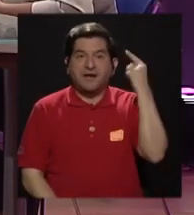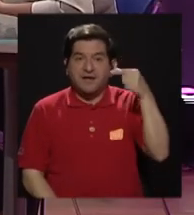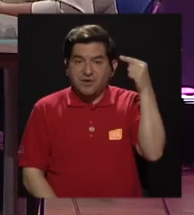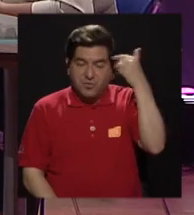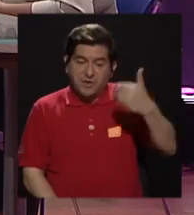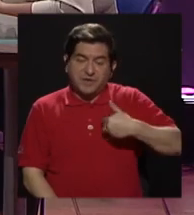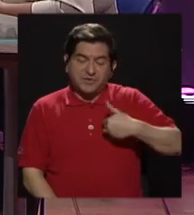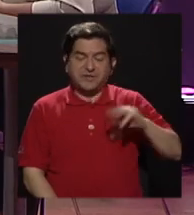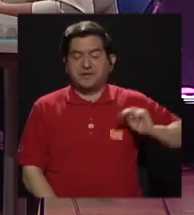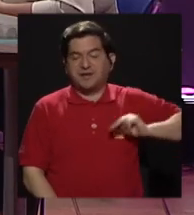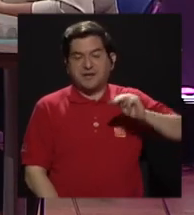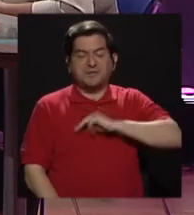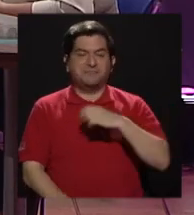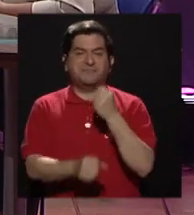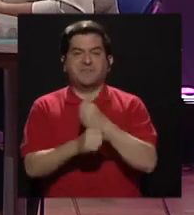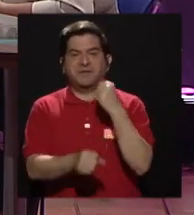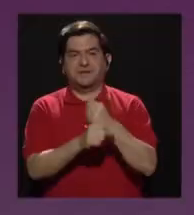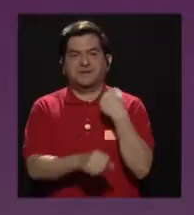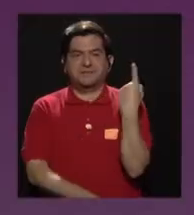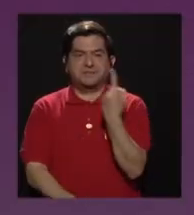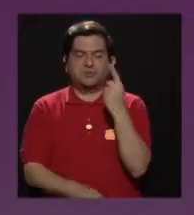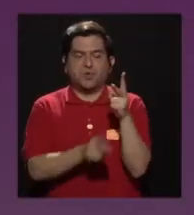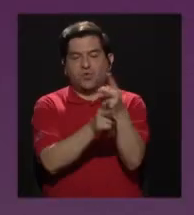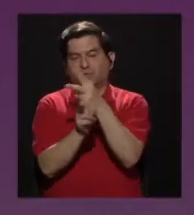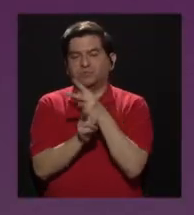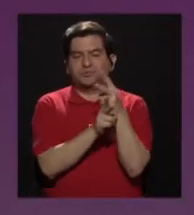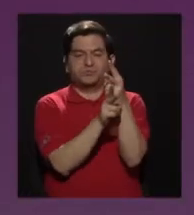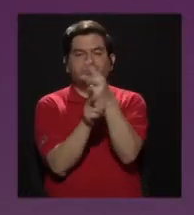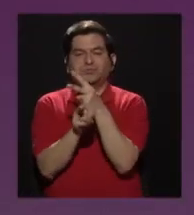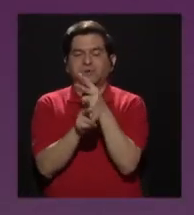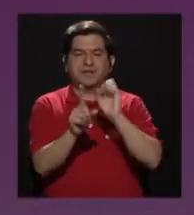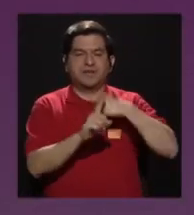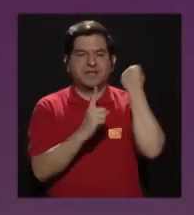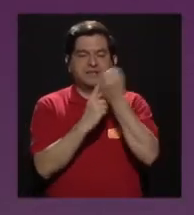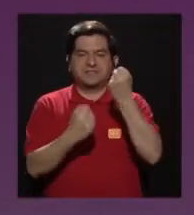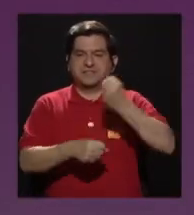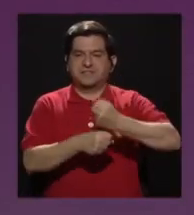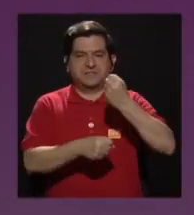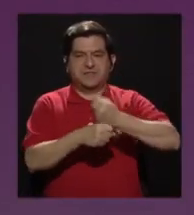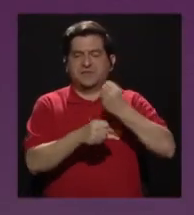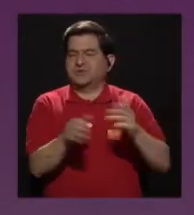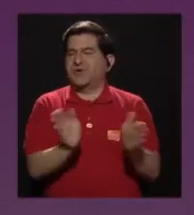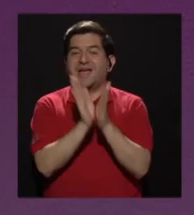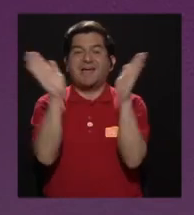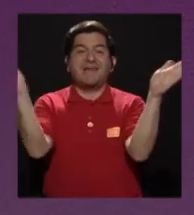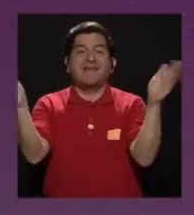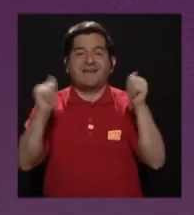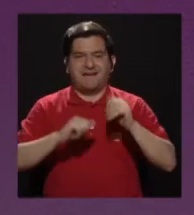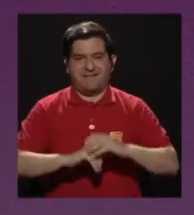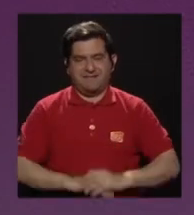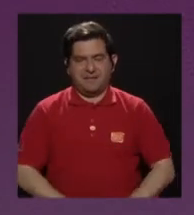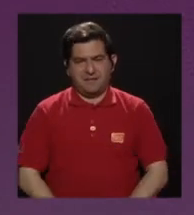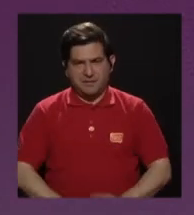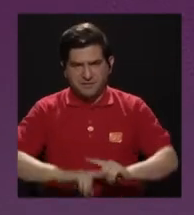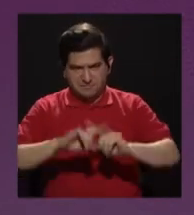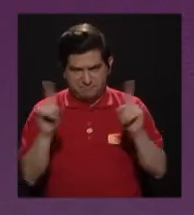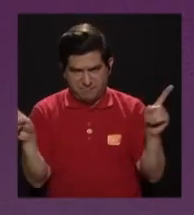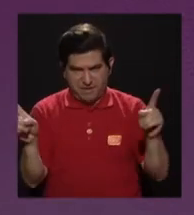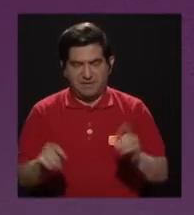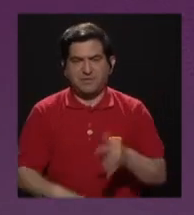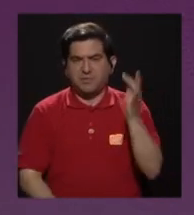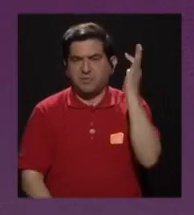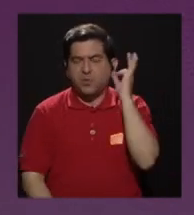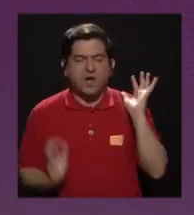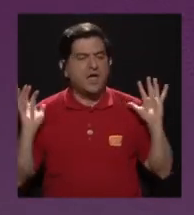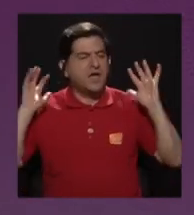es el Ministerio de Trabajo para supervisar, digamos, las condiciones laborales en general. Sin embargo, muchas de las